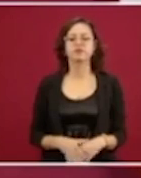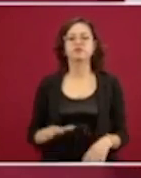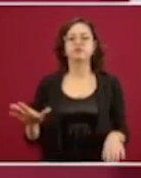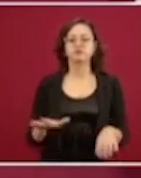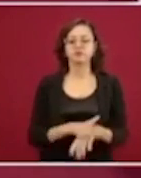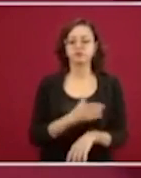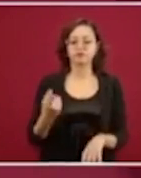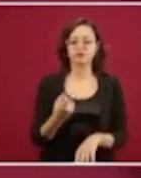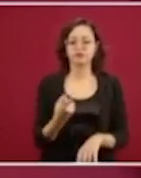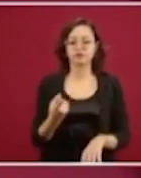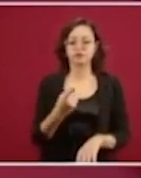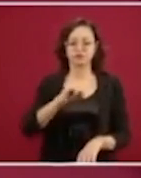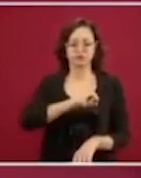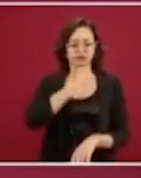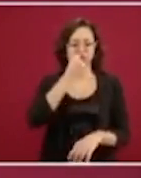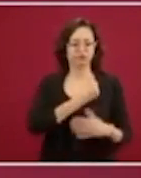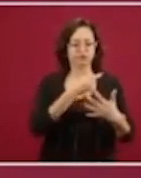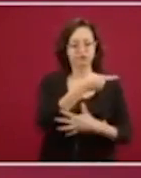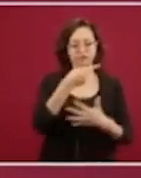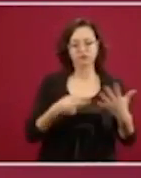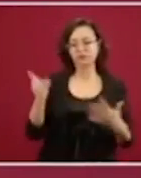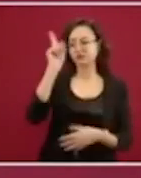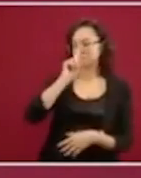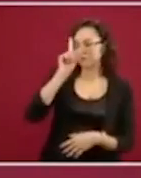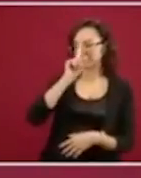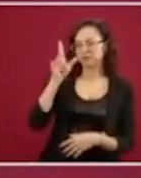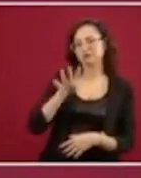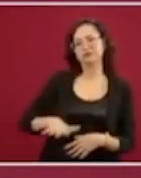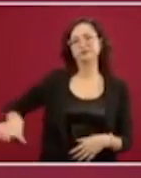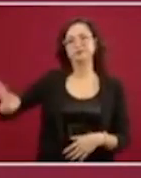acatando las recomendaciones.